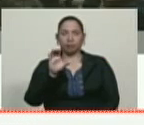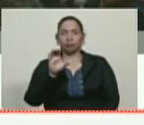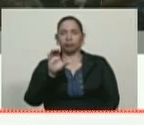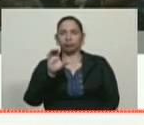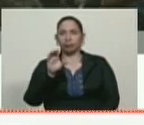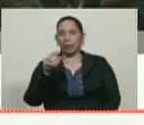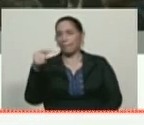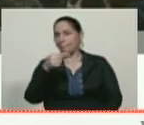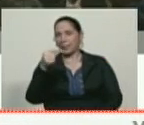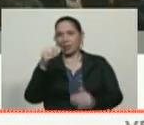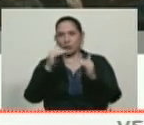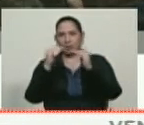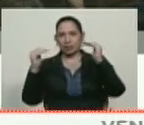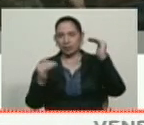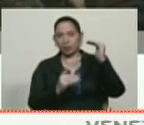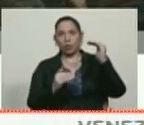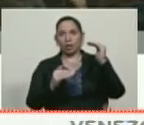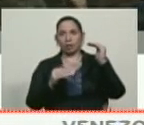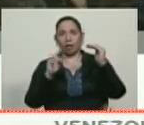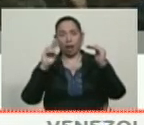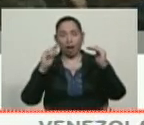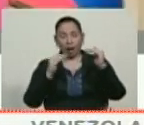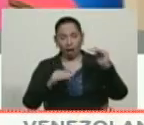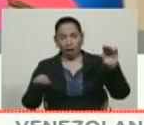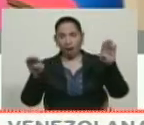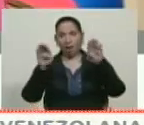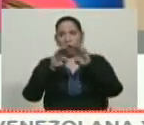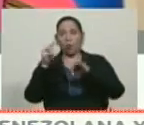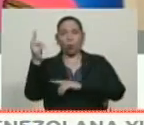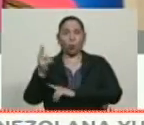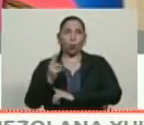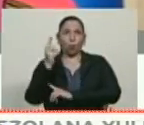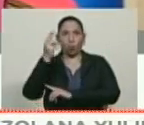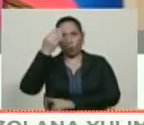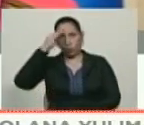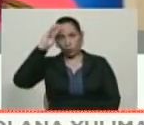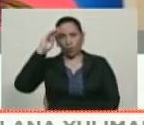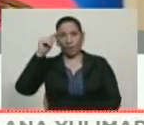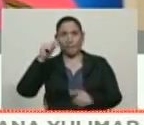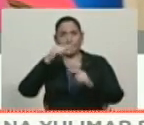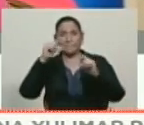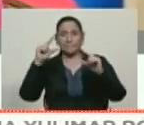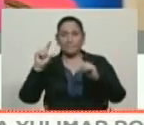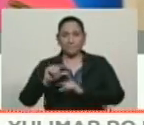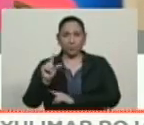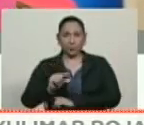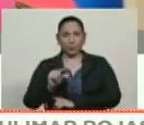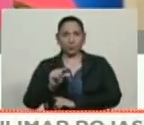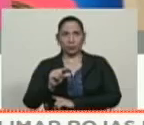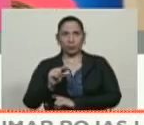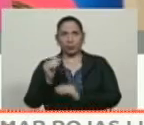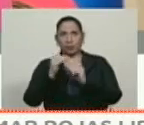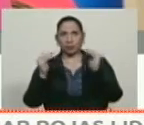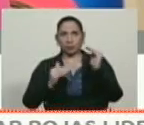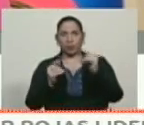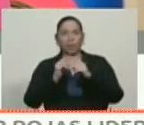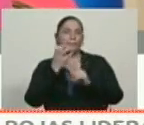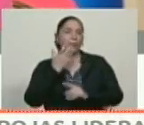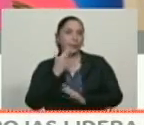hemisferio, al lado de Uruguay y de Cuba. Somos los países con menor desigualdad en nuestro continente. Por